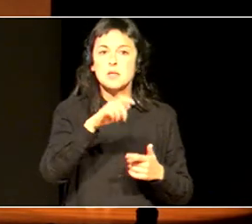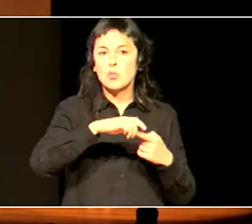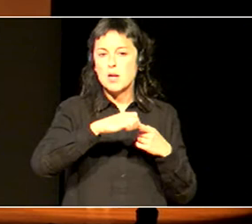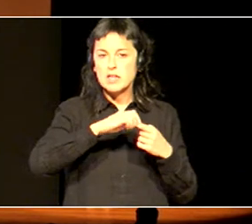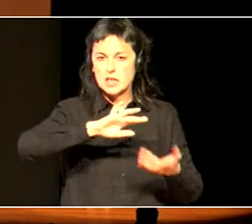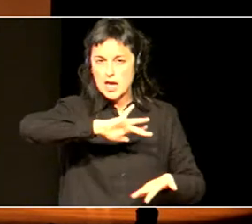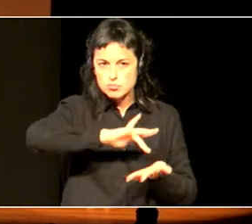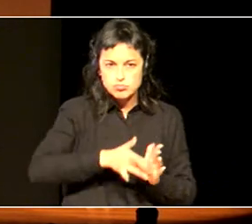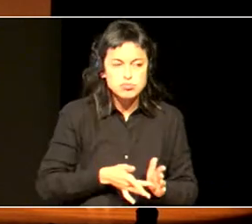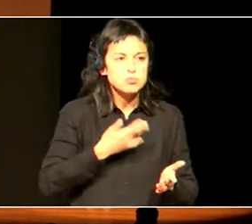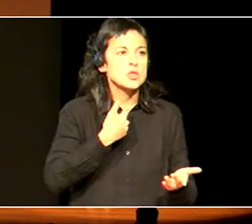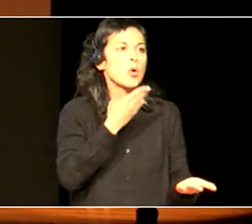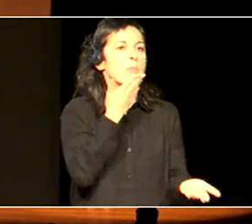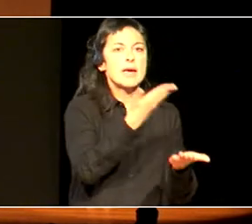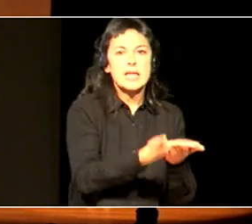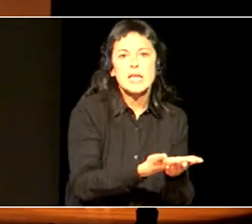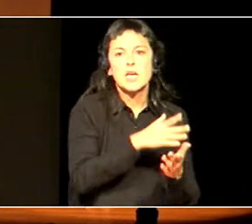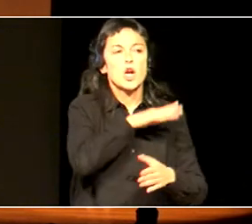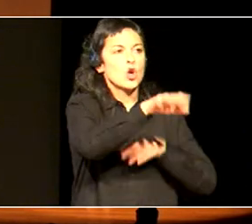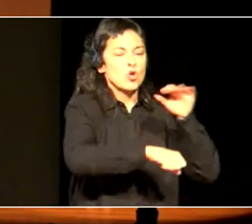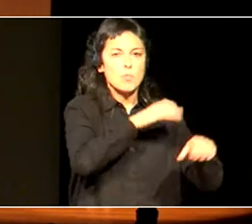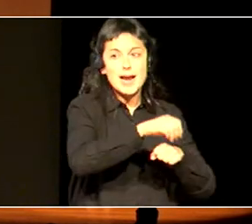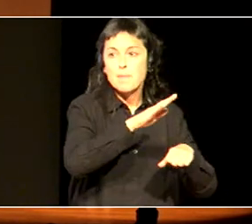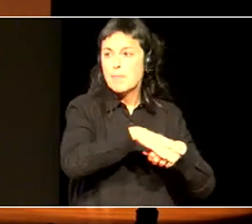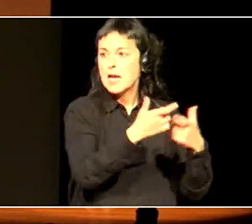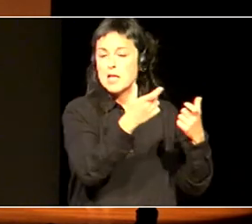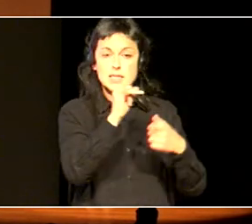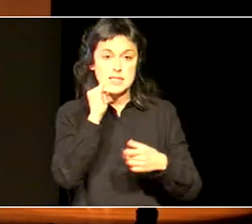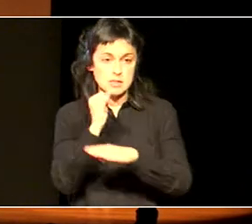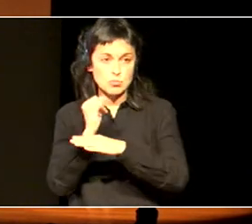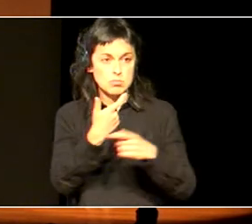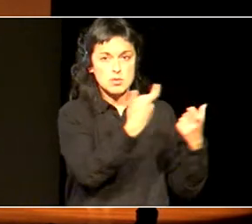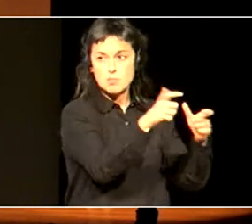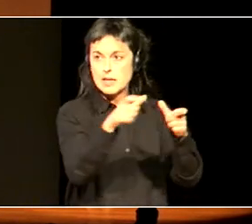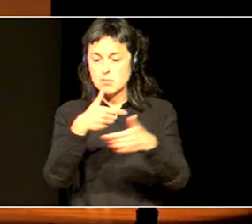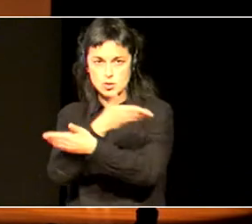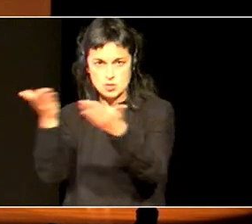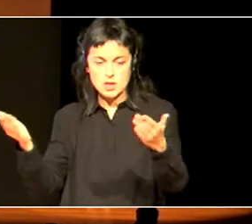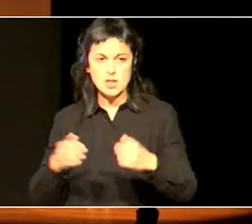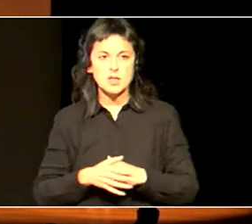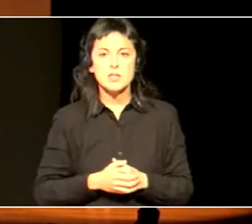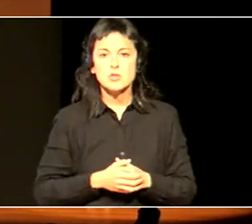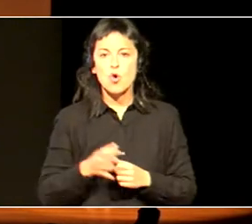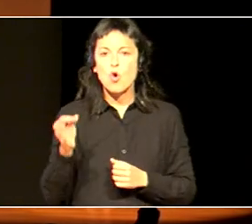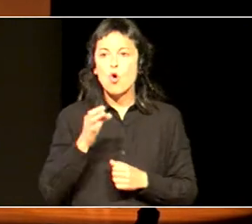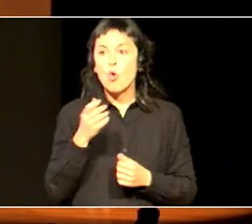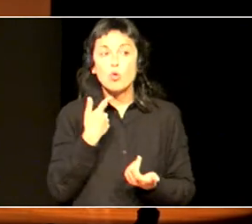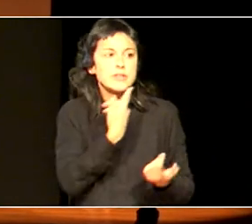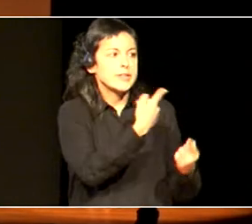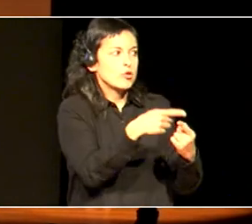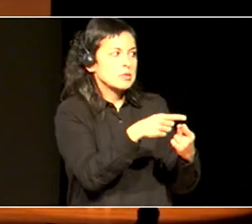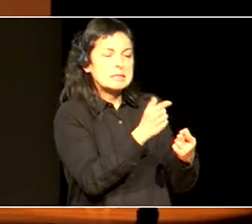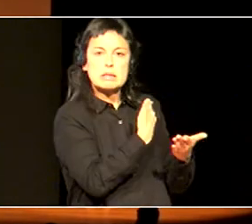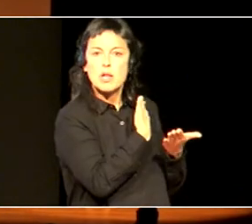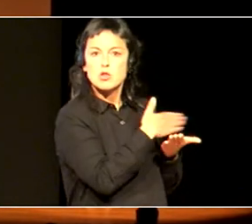las ventas, las compras del material fungible para el resto de los departamentos del instituto. Incluso el control de stock, como ya ha hablado antes